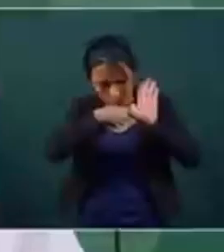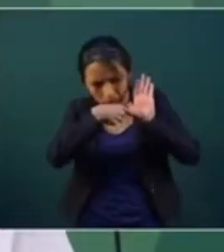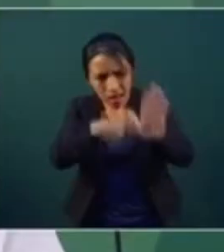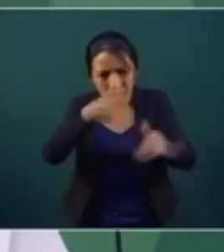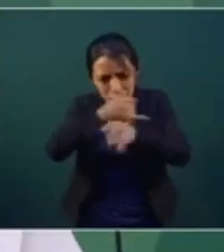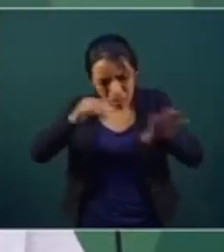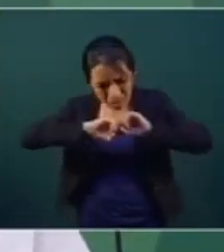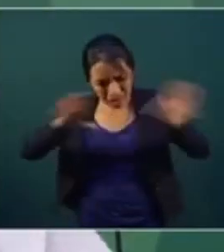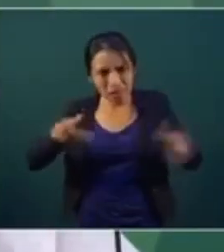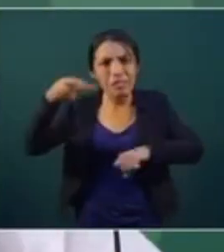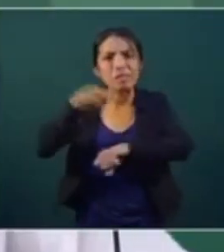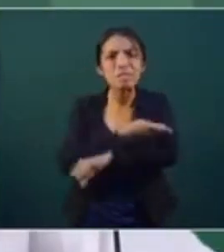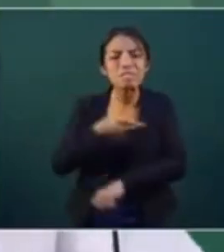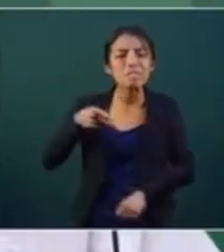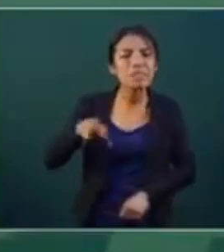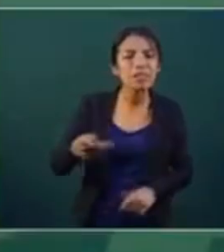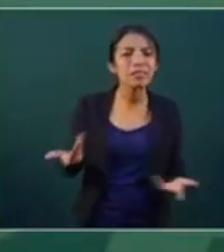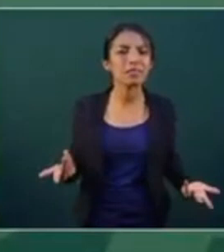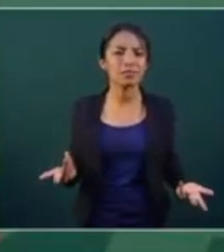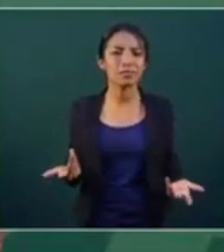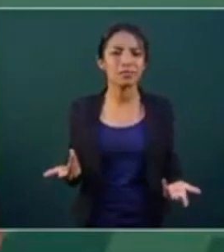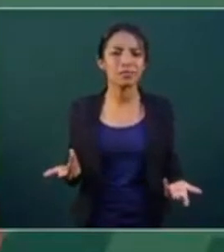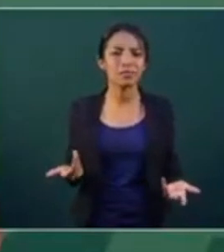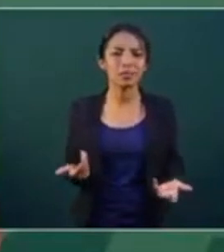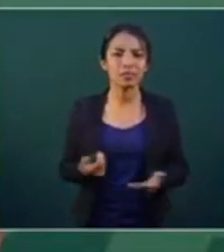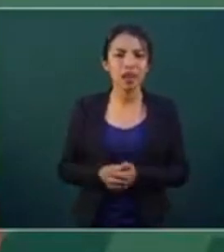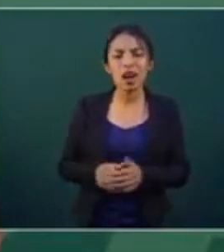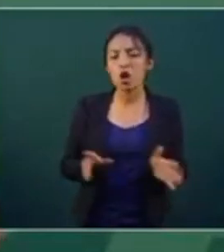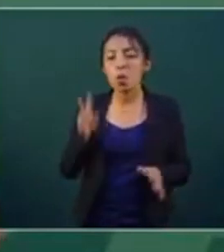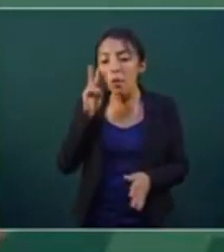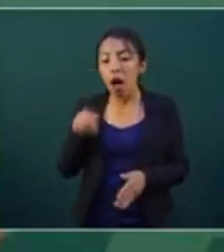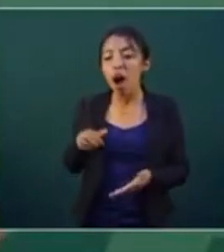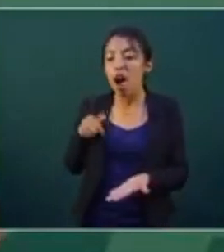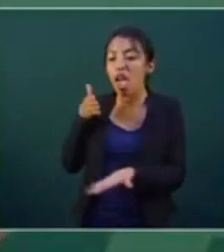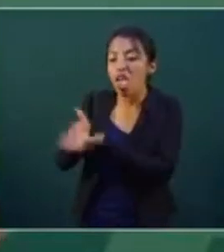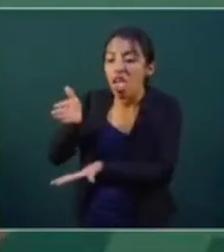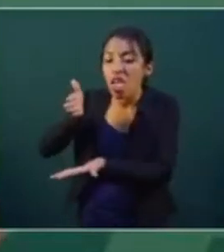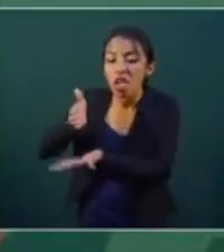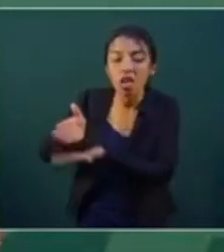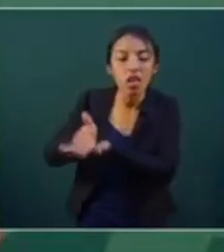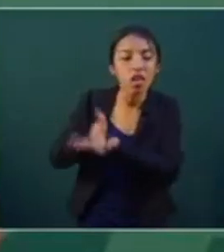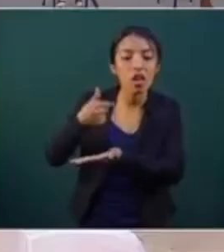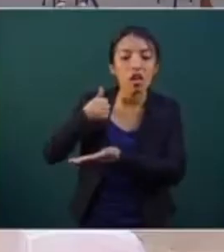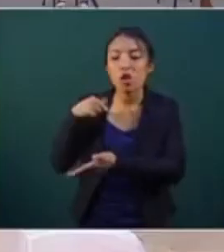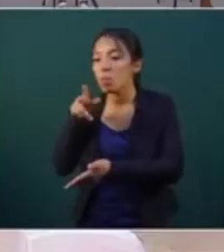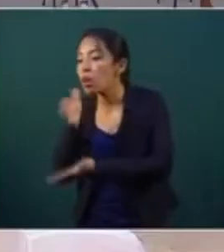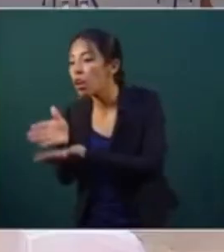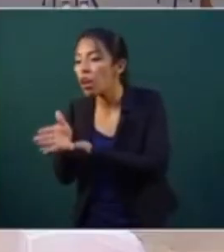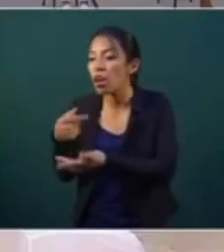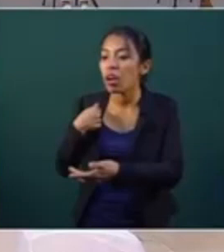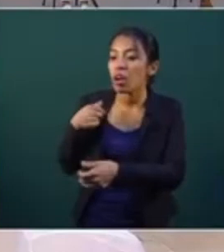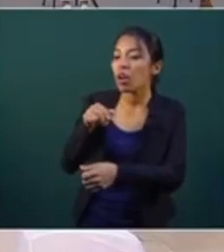que justo en Veracruz se hizo un cambio de fiscal por los malos resultados y actualmente han disminuido